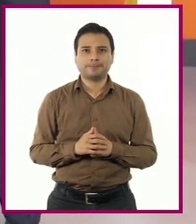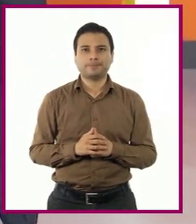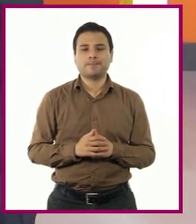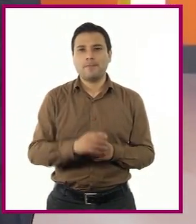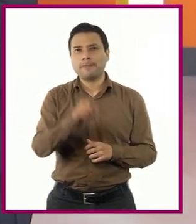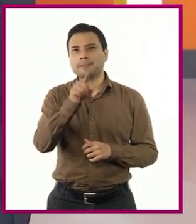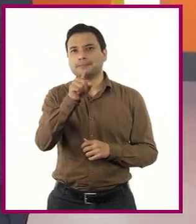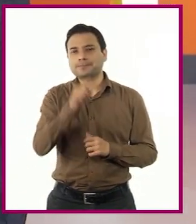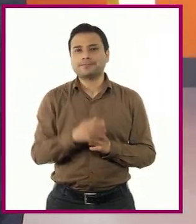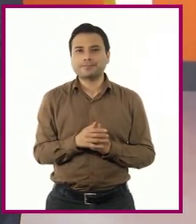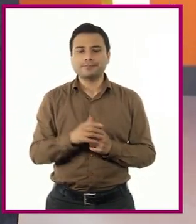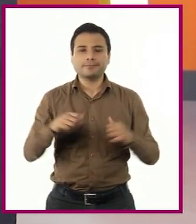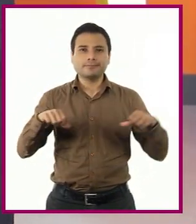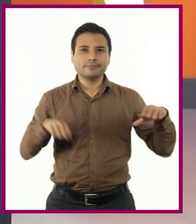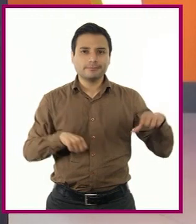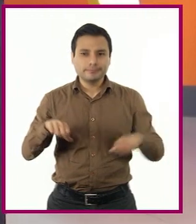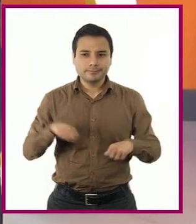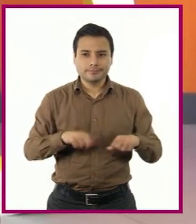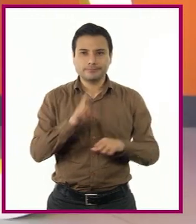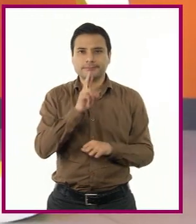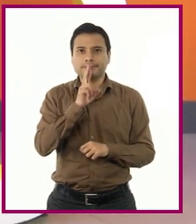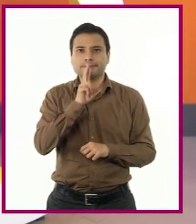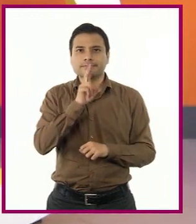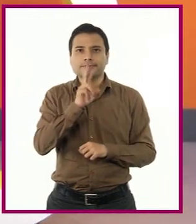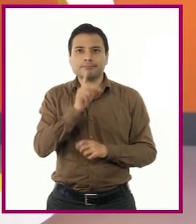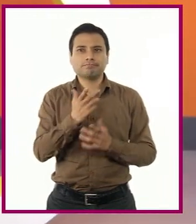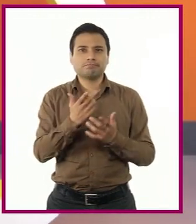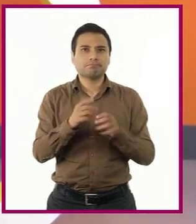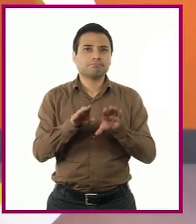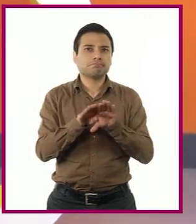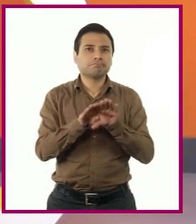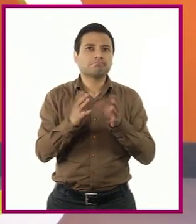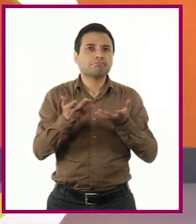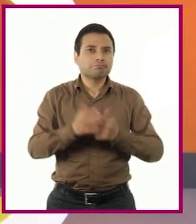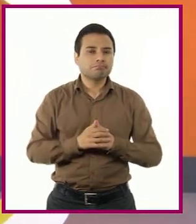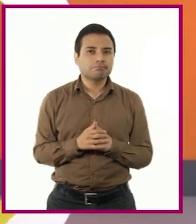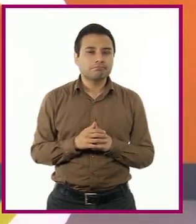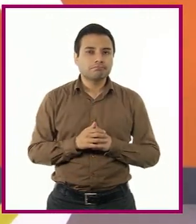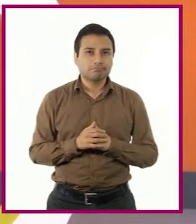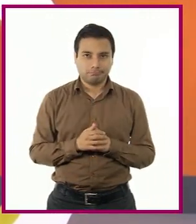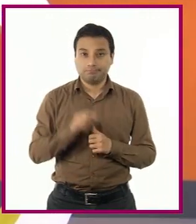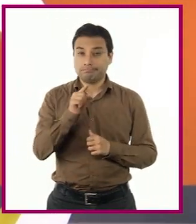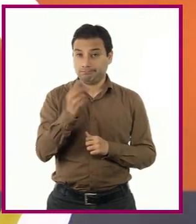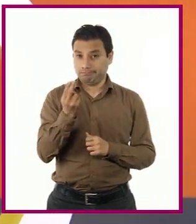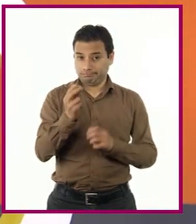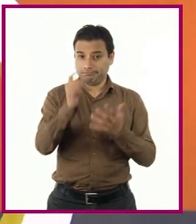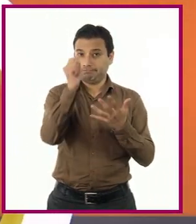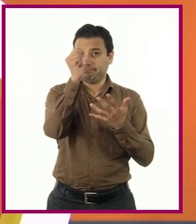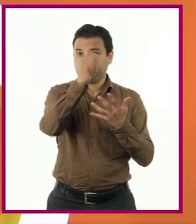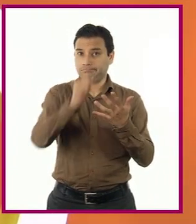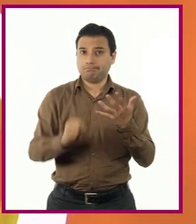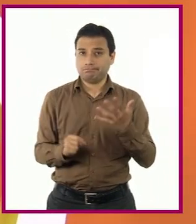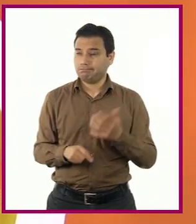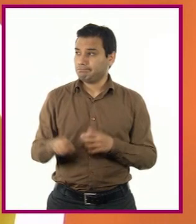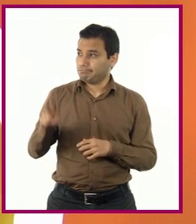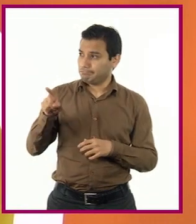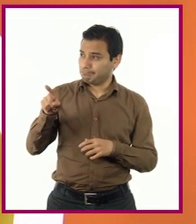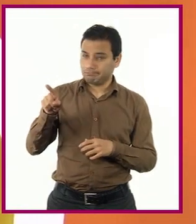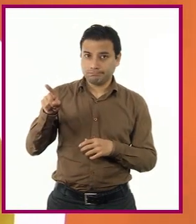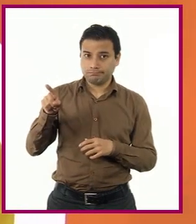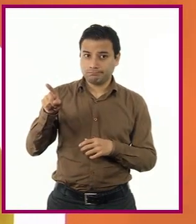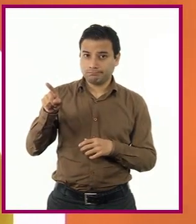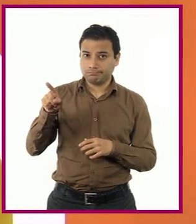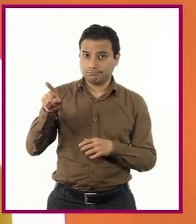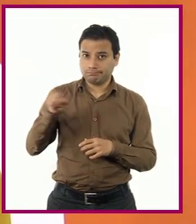sus actividades y tomar nota de lo que se presente, les recomiendo tener siempre cerca de ustedes su cuaderno o bien